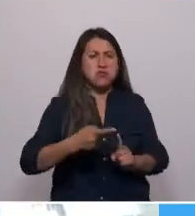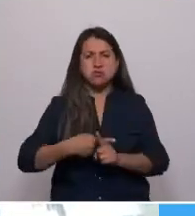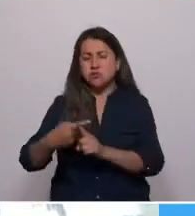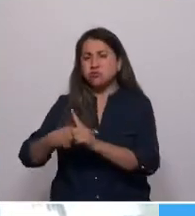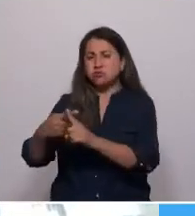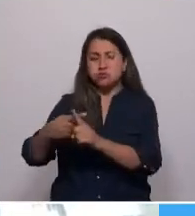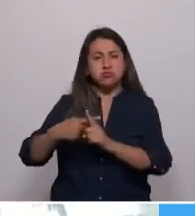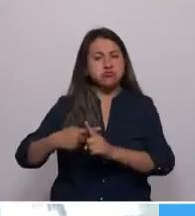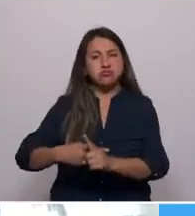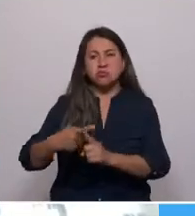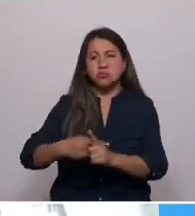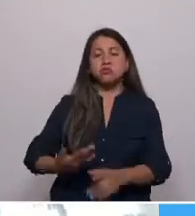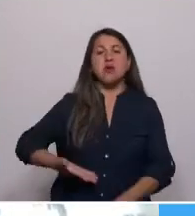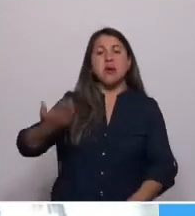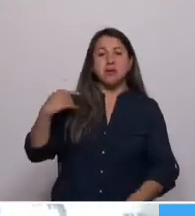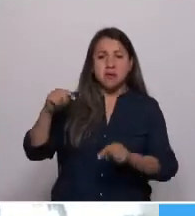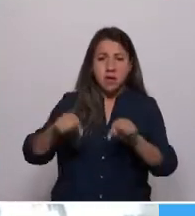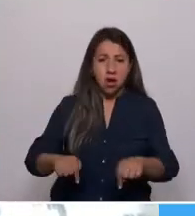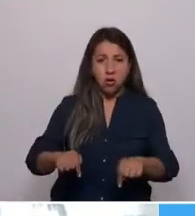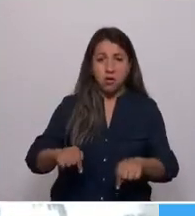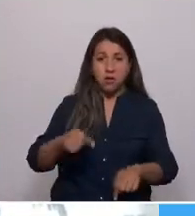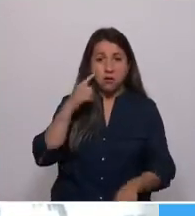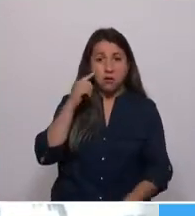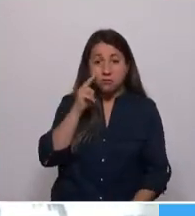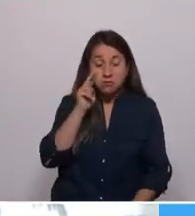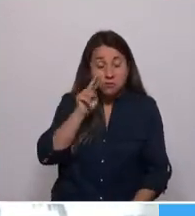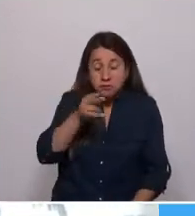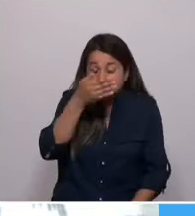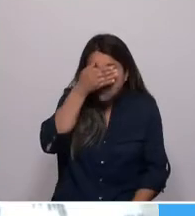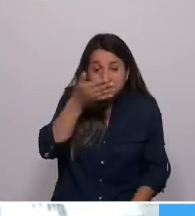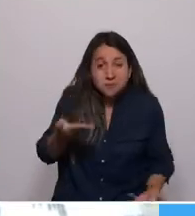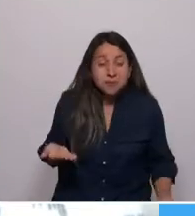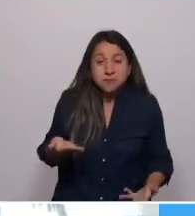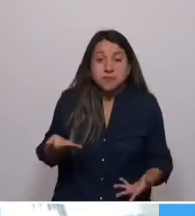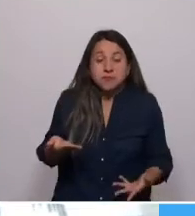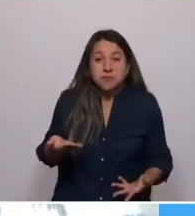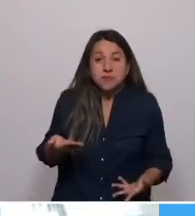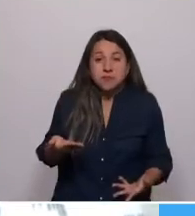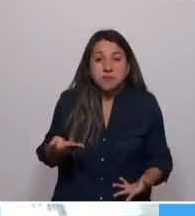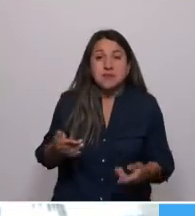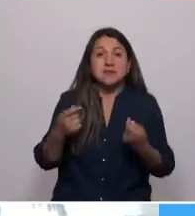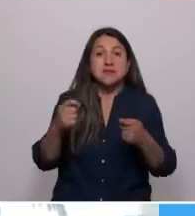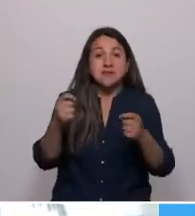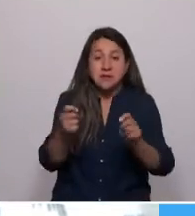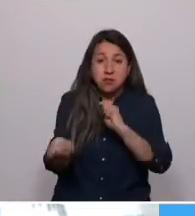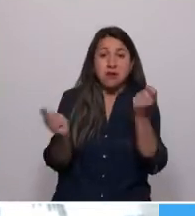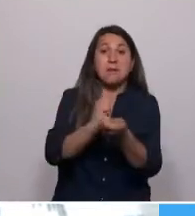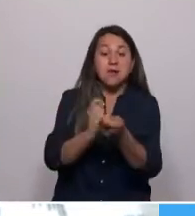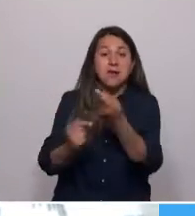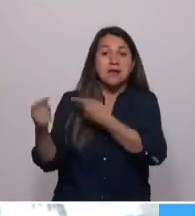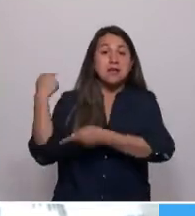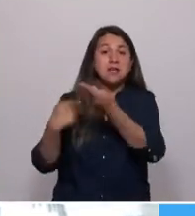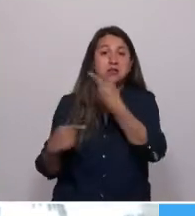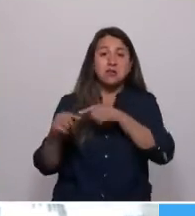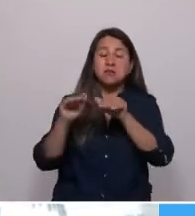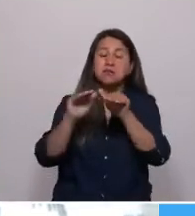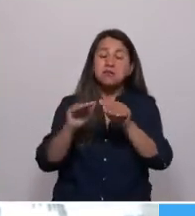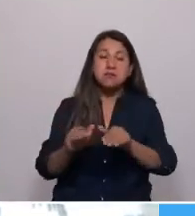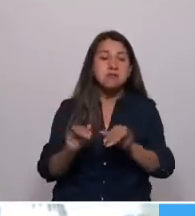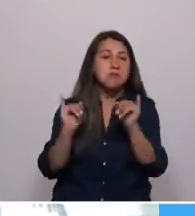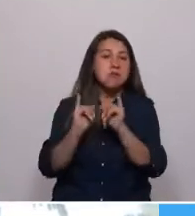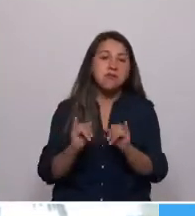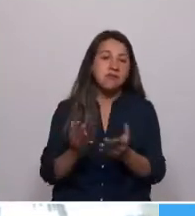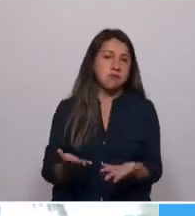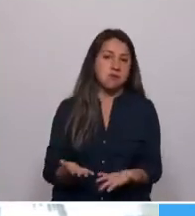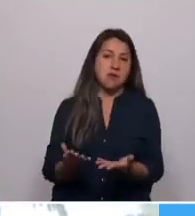pasado pero no nos damos cuenta de que estamos intentando cambiar la historia con la misma fórmula fallida